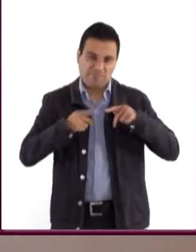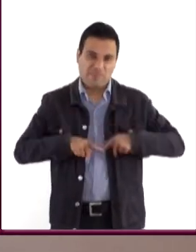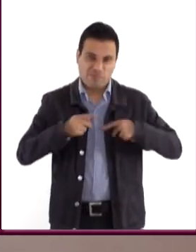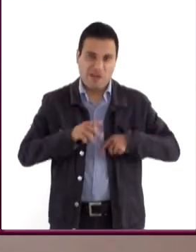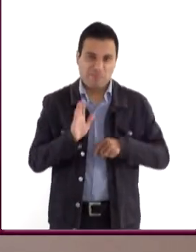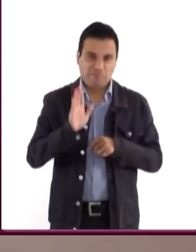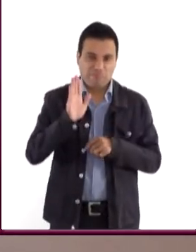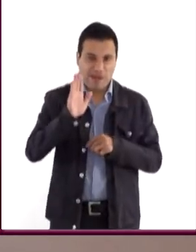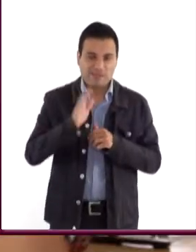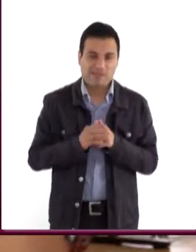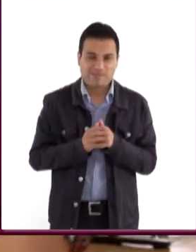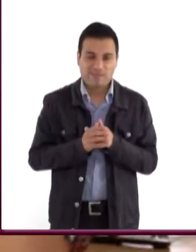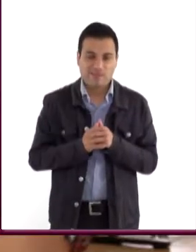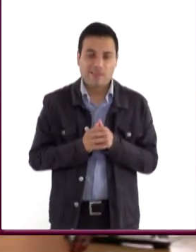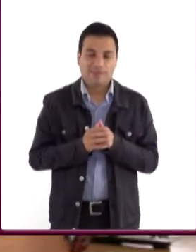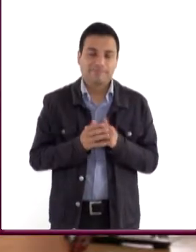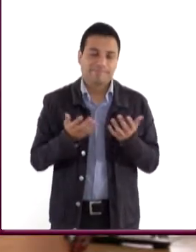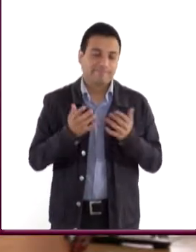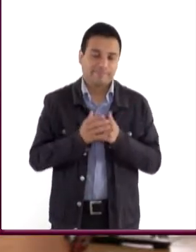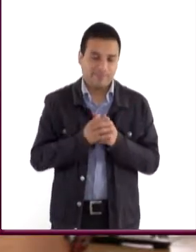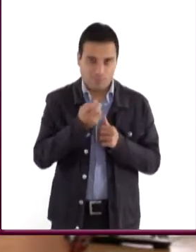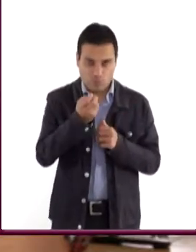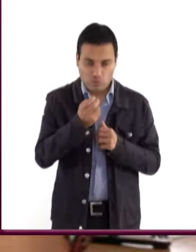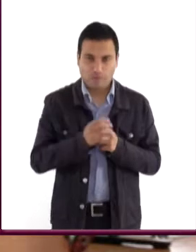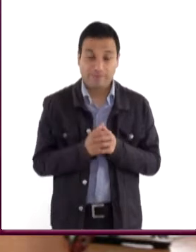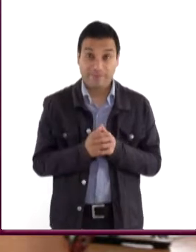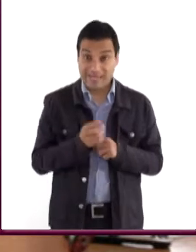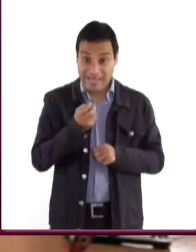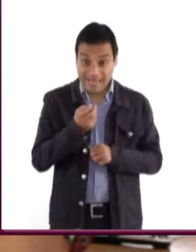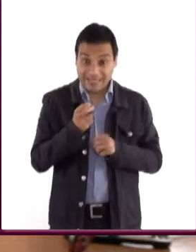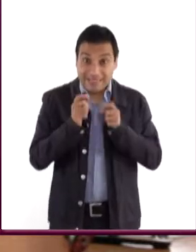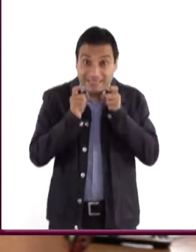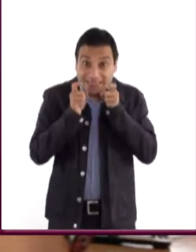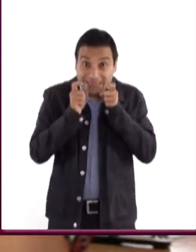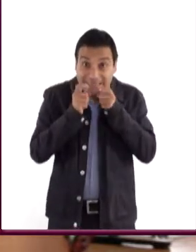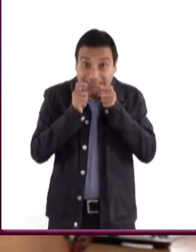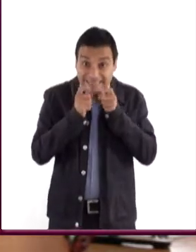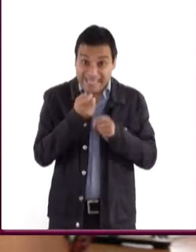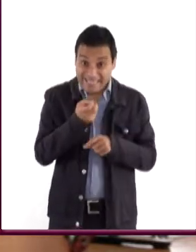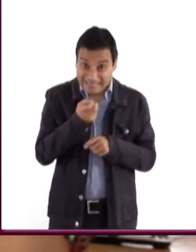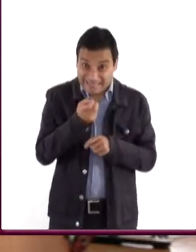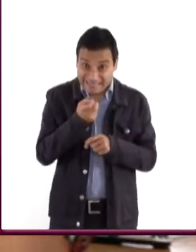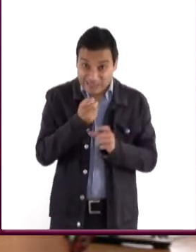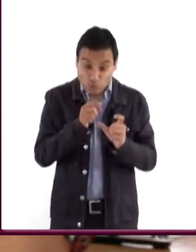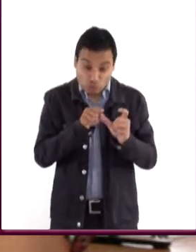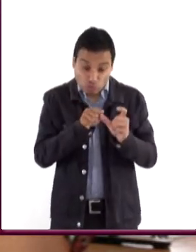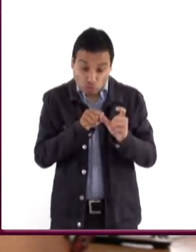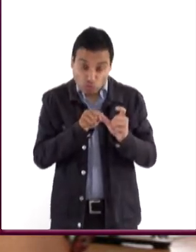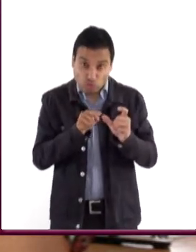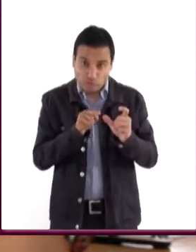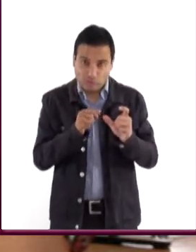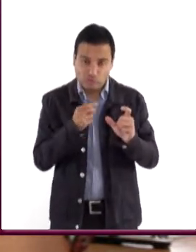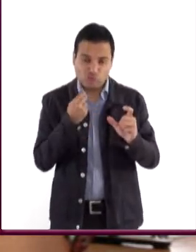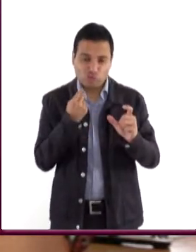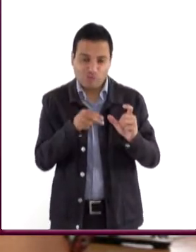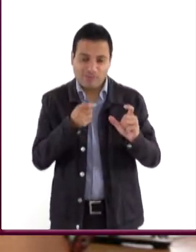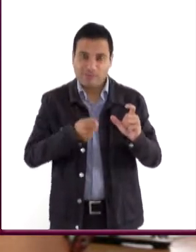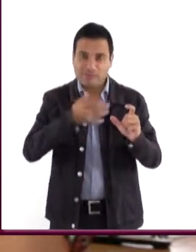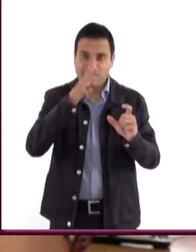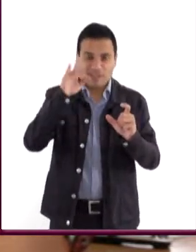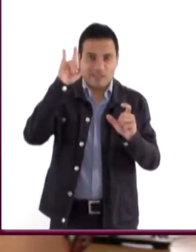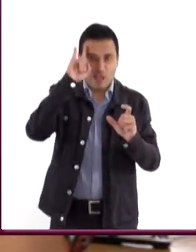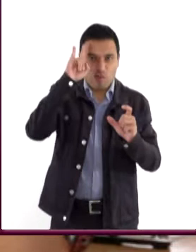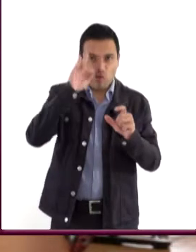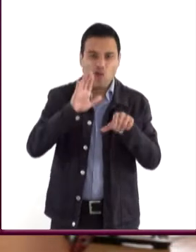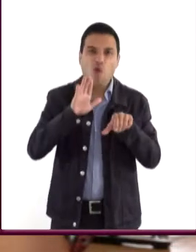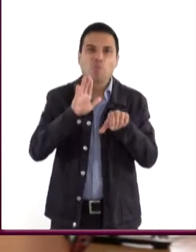Entonces, por eso le llama así. Bueno, y este escarabajo en particular se le conoce como diabólico porque la